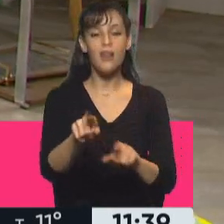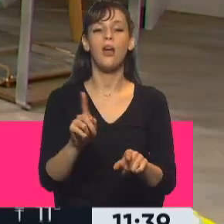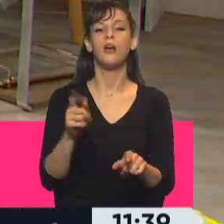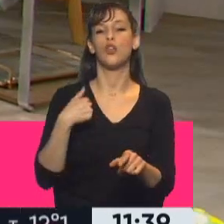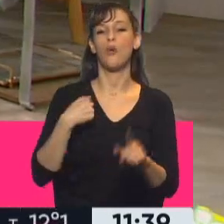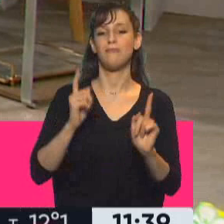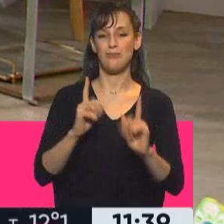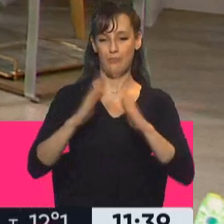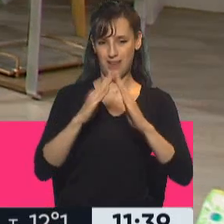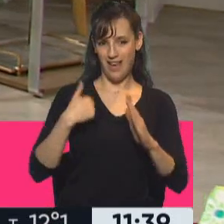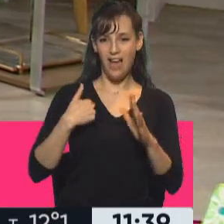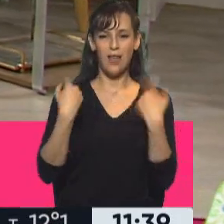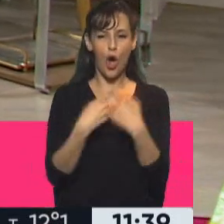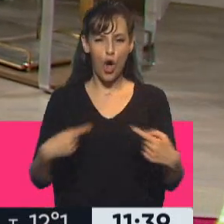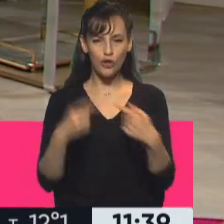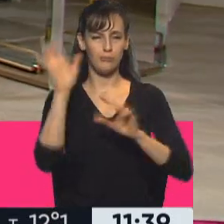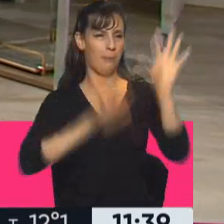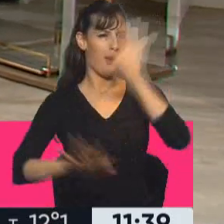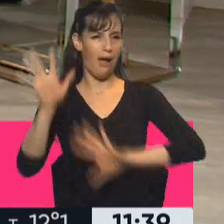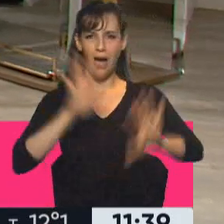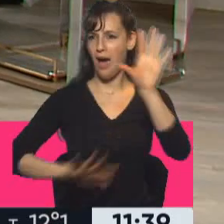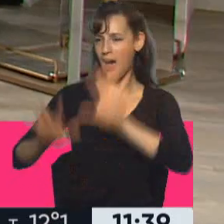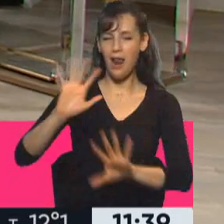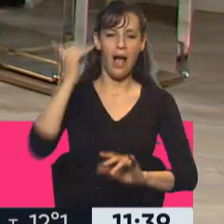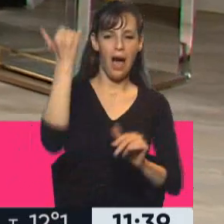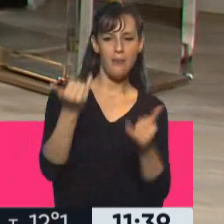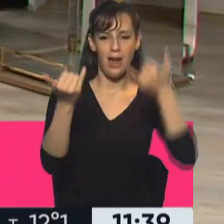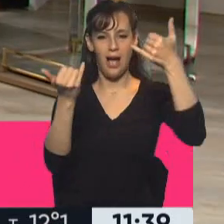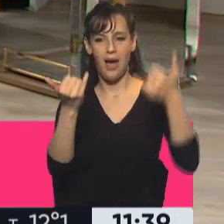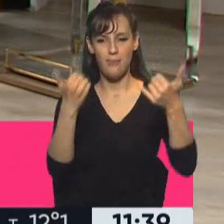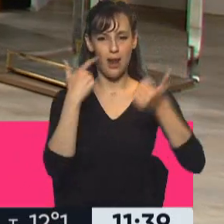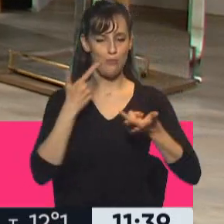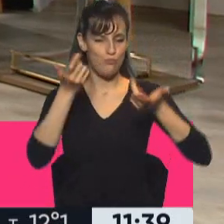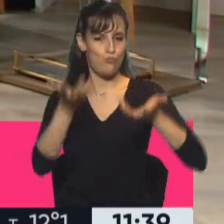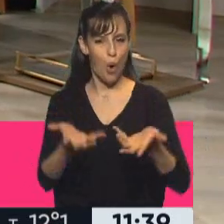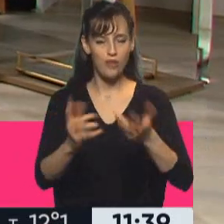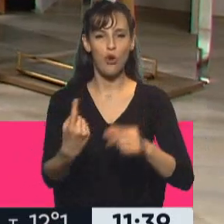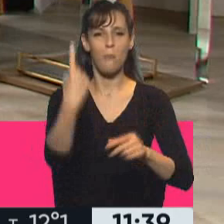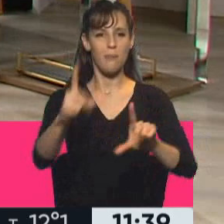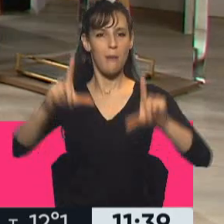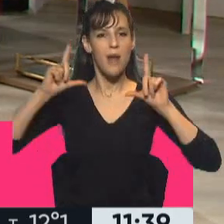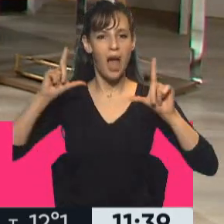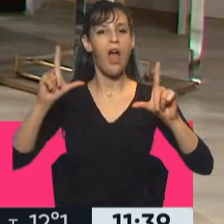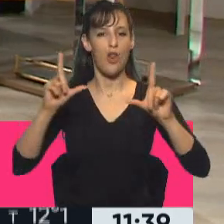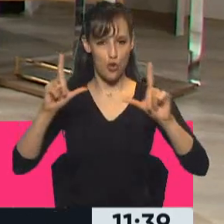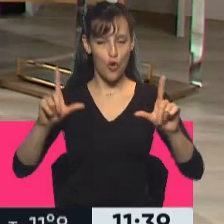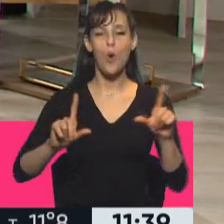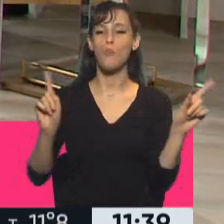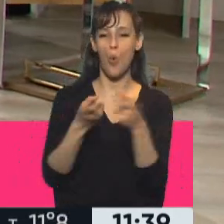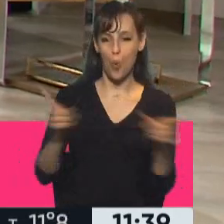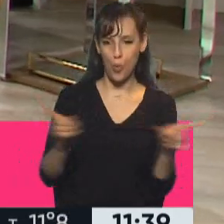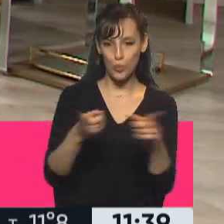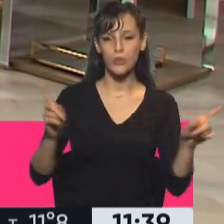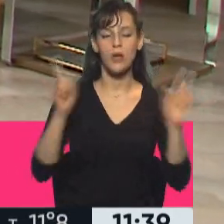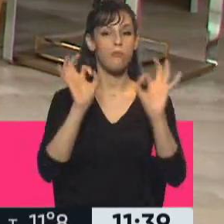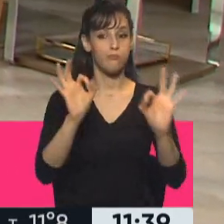estudio en mi casa, me traje telones, todo, trabajo como a dos cámaras con una switchera, muestro, hago cambio a primer plano, mi hija me ayuda, ponemos música, qué está lindo,